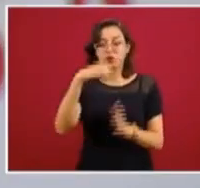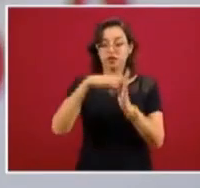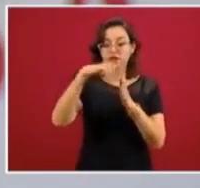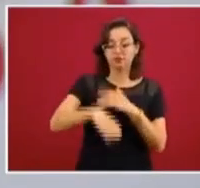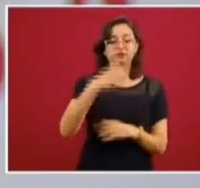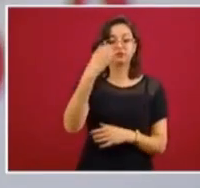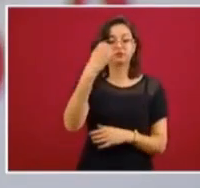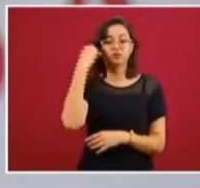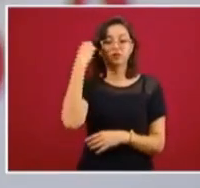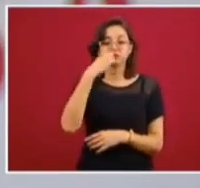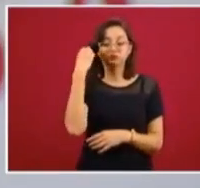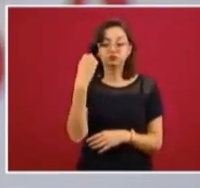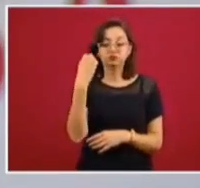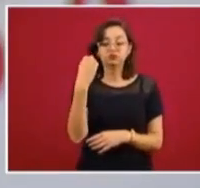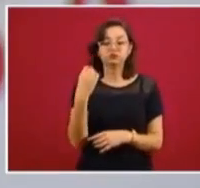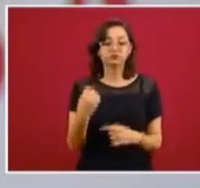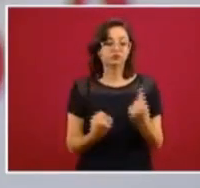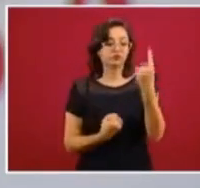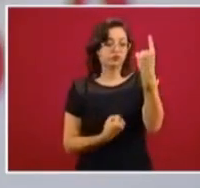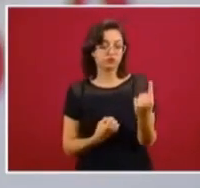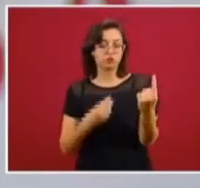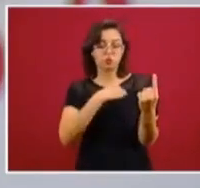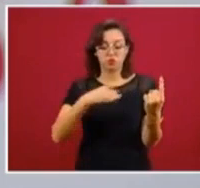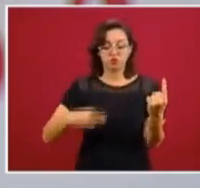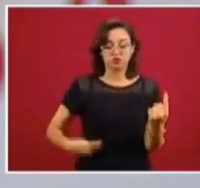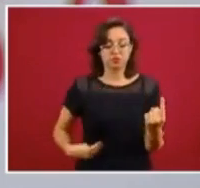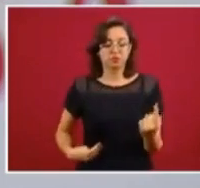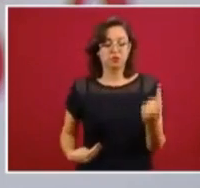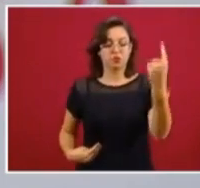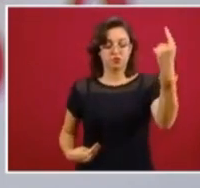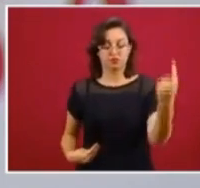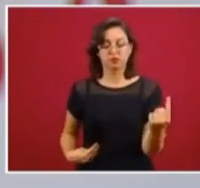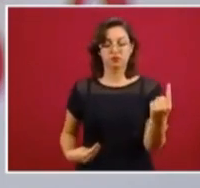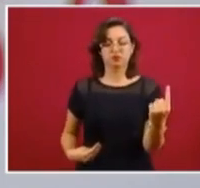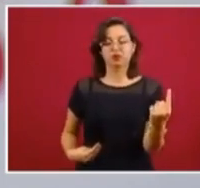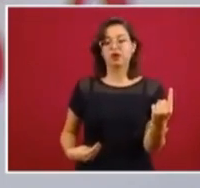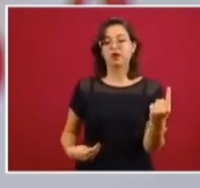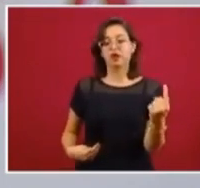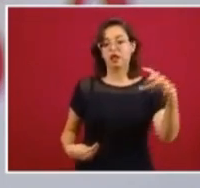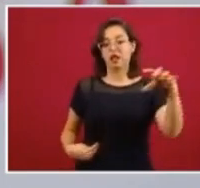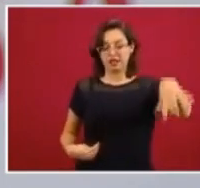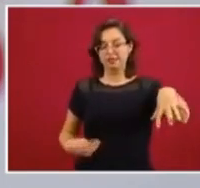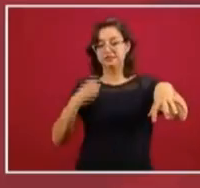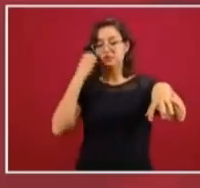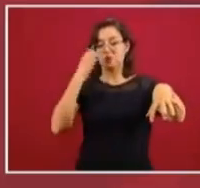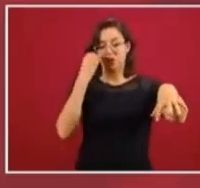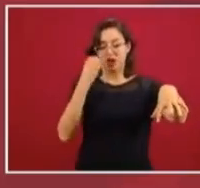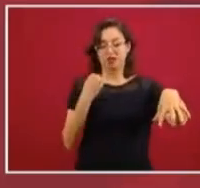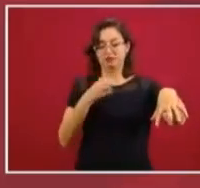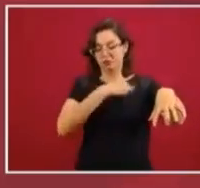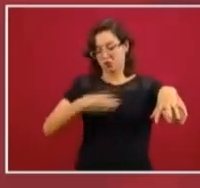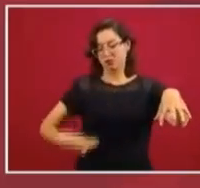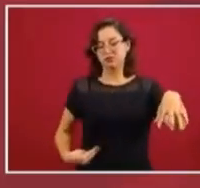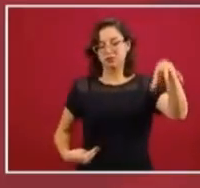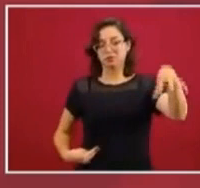escuelas, aunque uno puede ubicar una escuela en un municipio, a la escuela concurren personas,